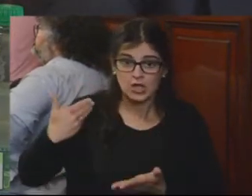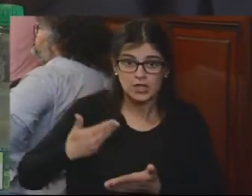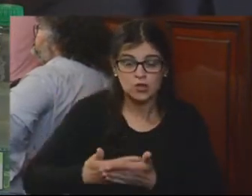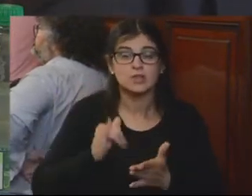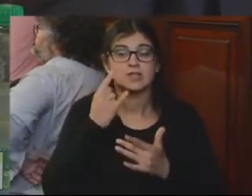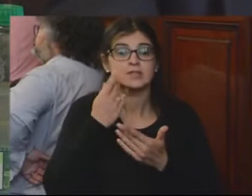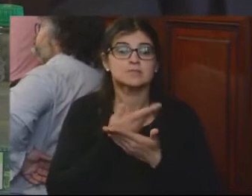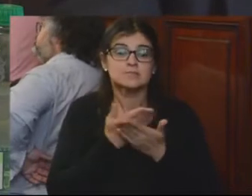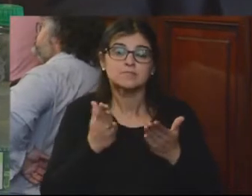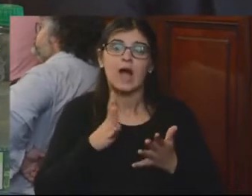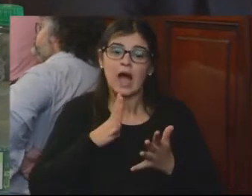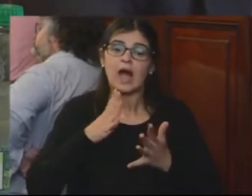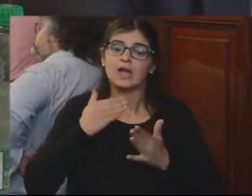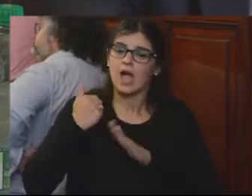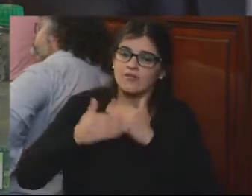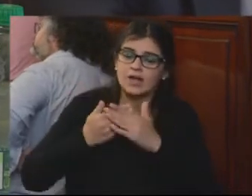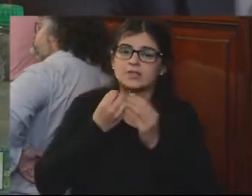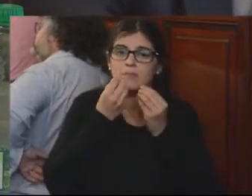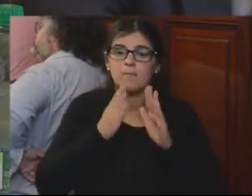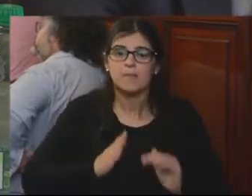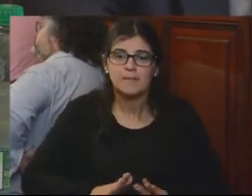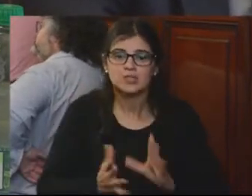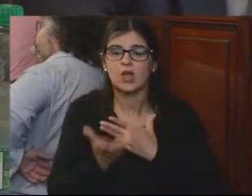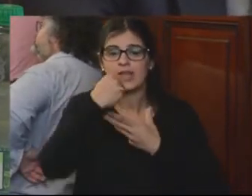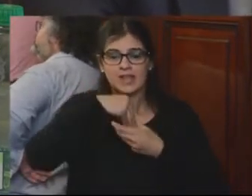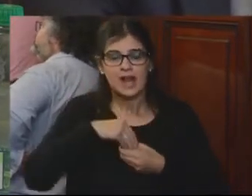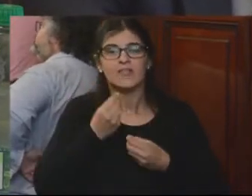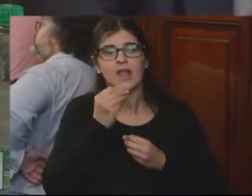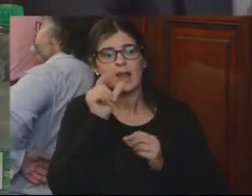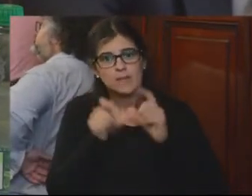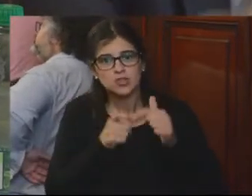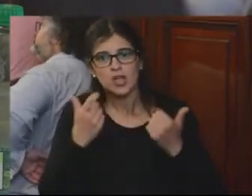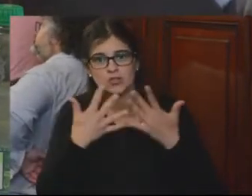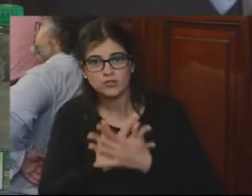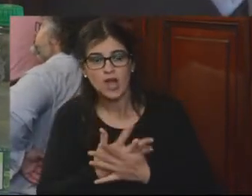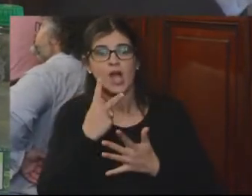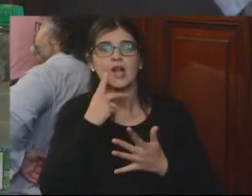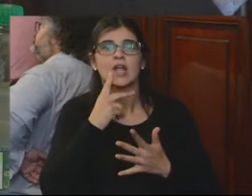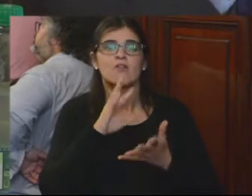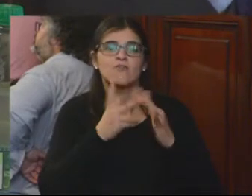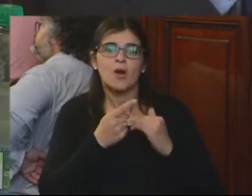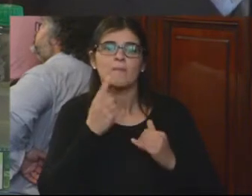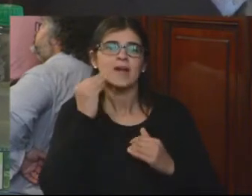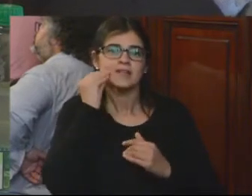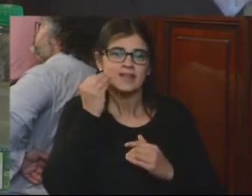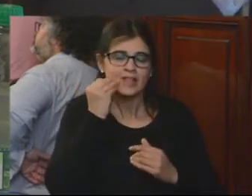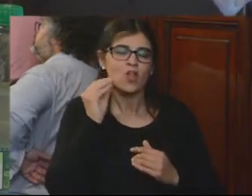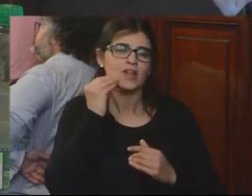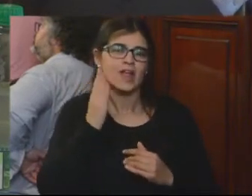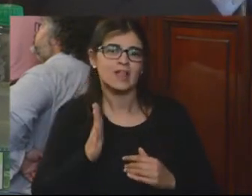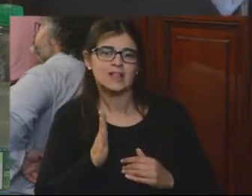significativos avances en la reparación integral de las víctimas la restitución de la identidad de nietas y nietos apropiados